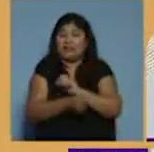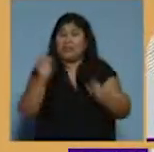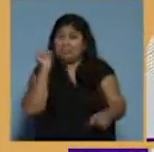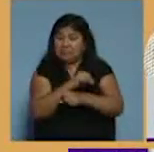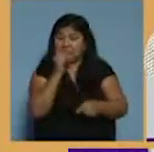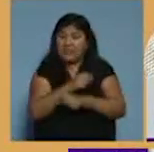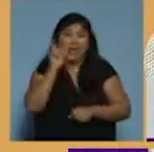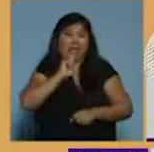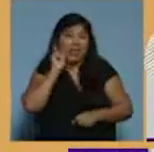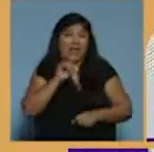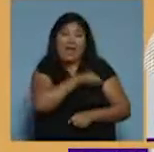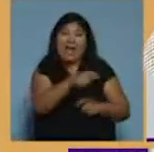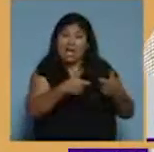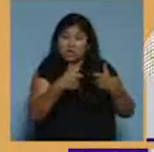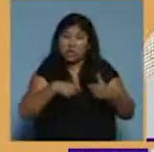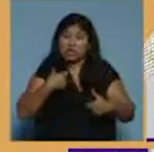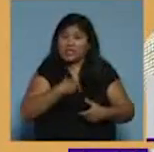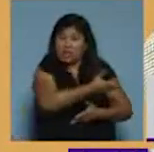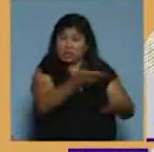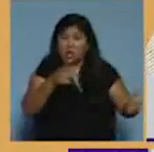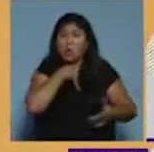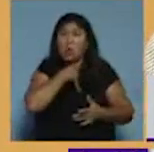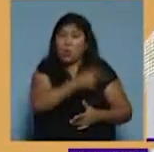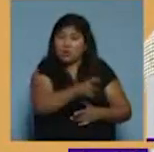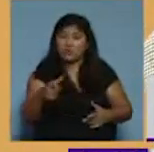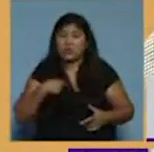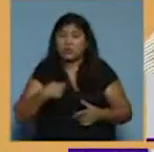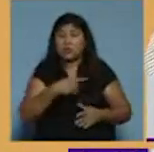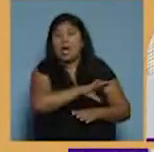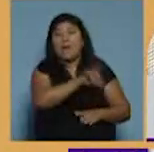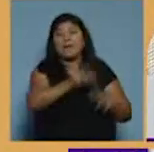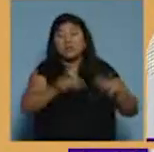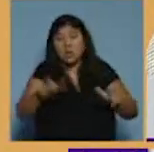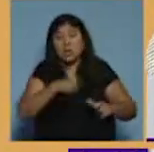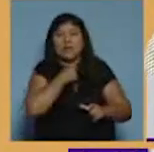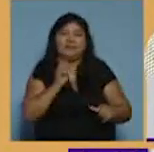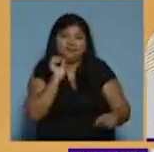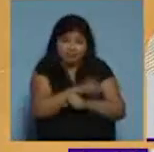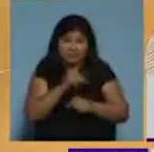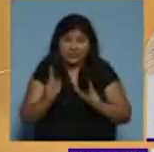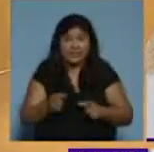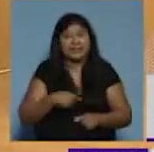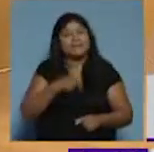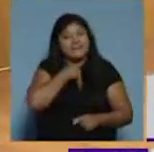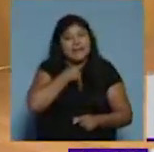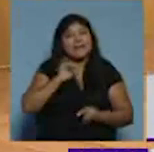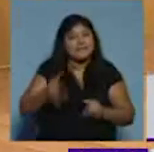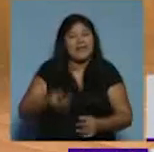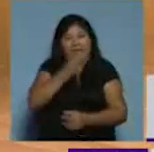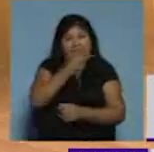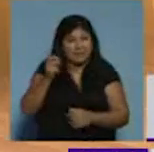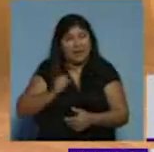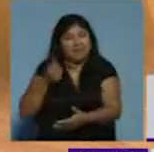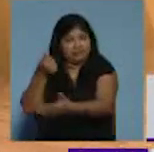muy importante considerábamos que se podía ser el monto de la pena aplicar por el tribunal acá